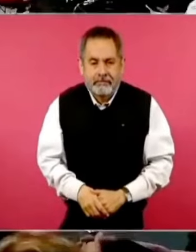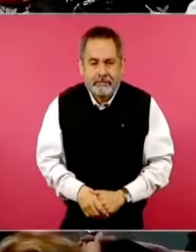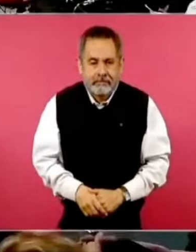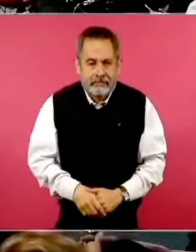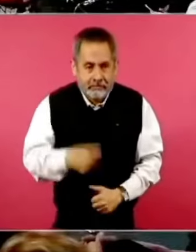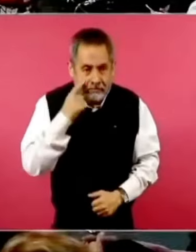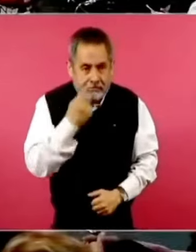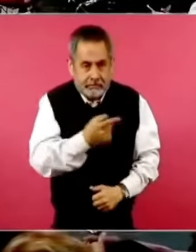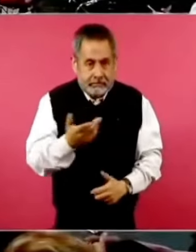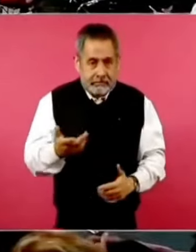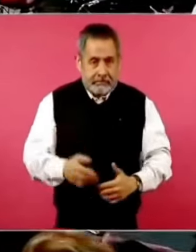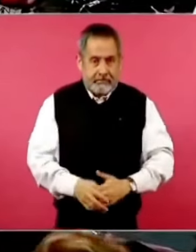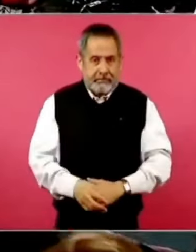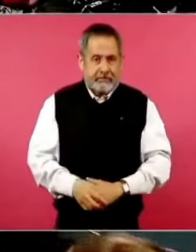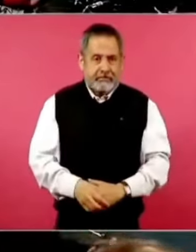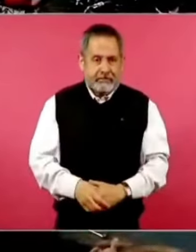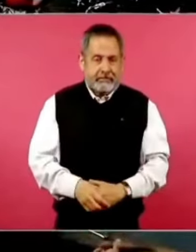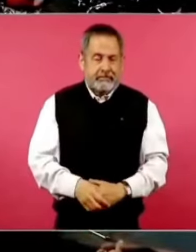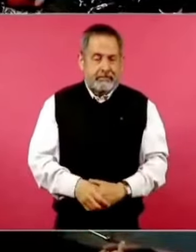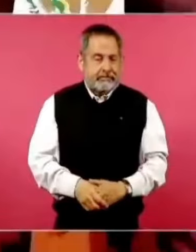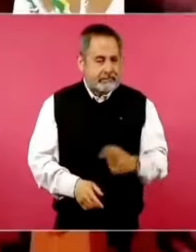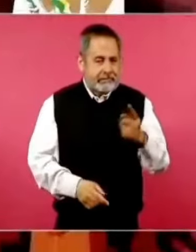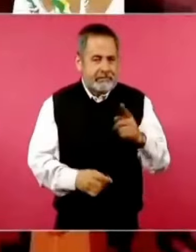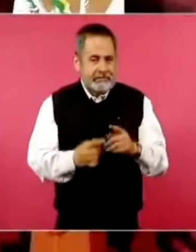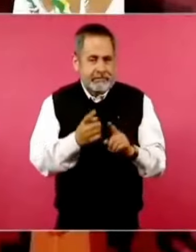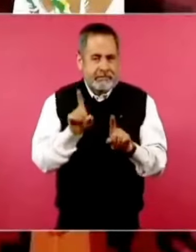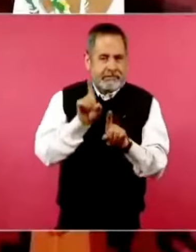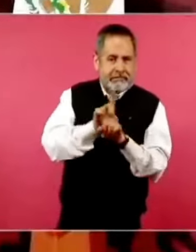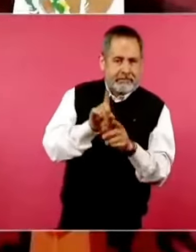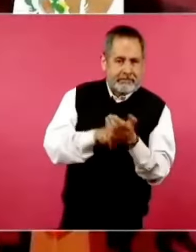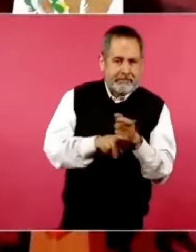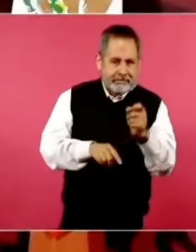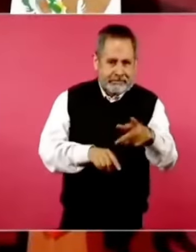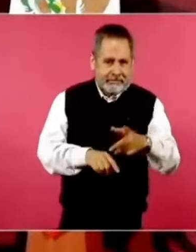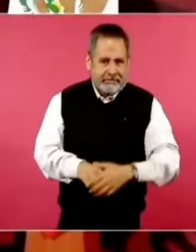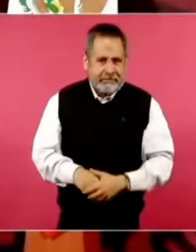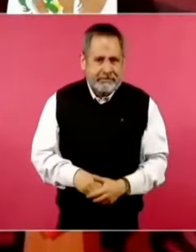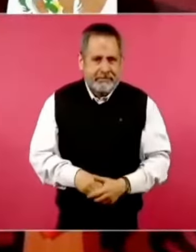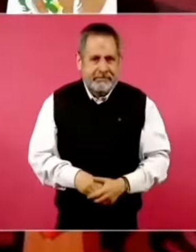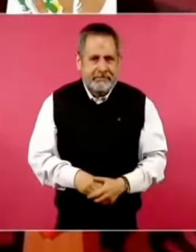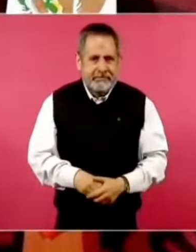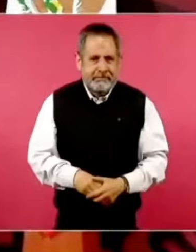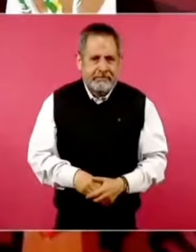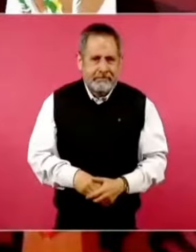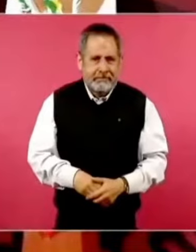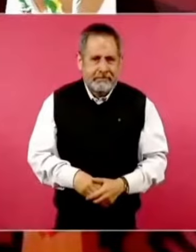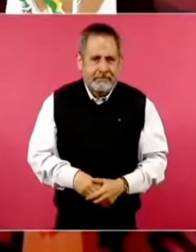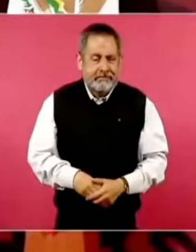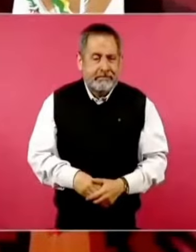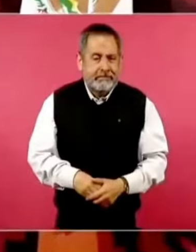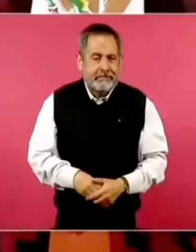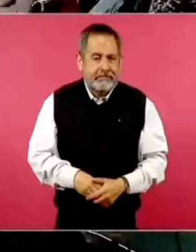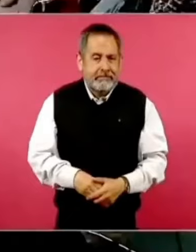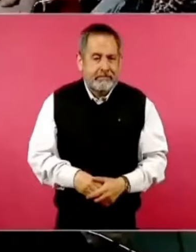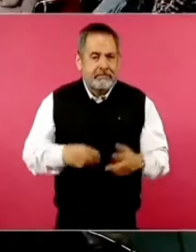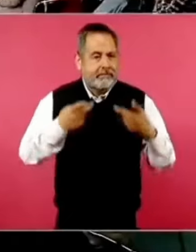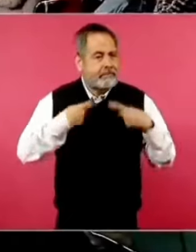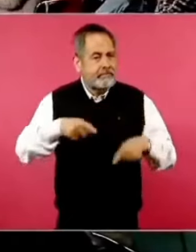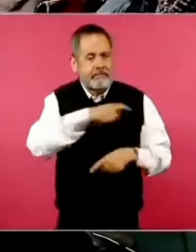Mire, ahí está atrás, porque la gente no lo conoce bien.